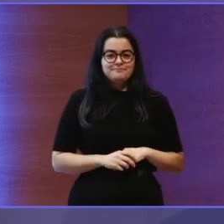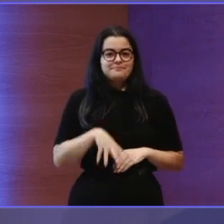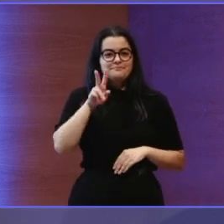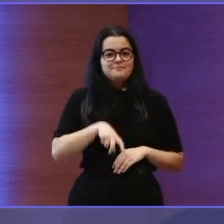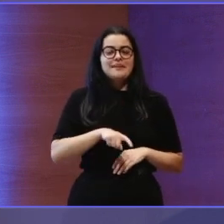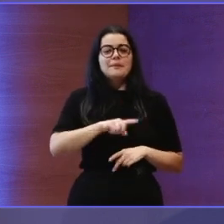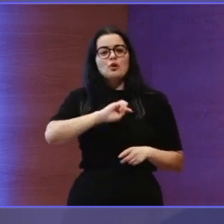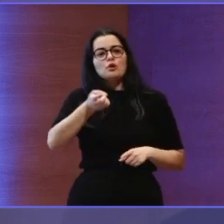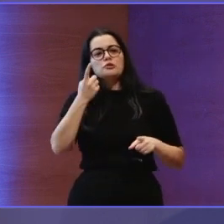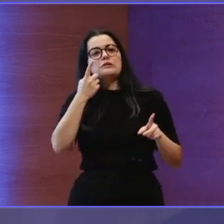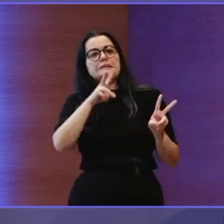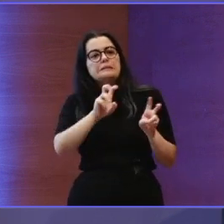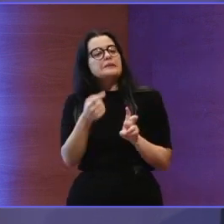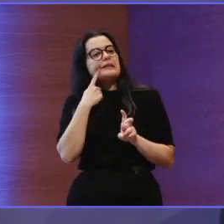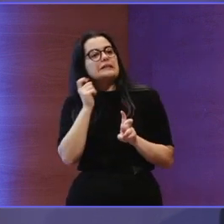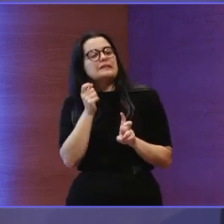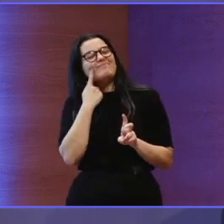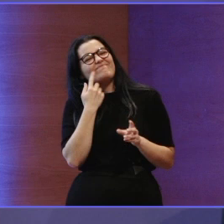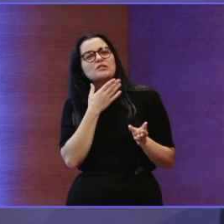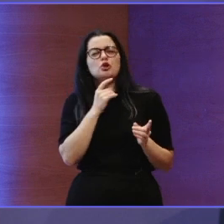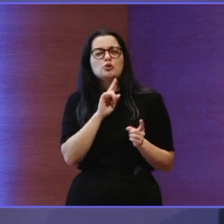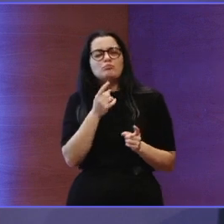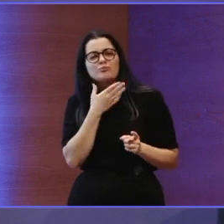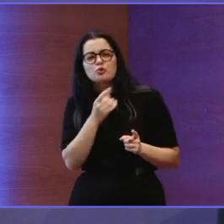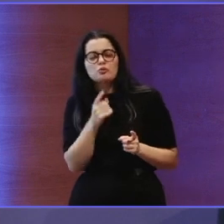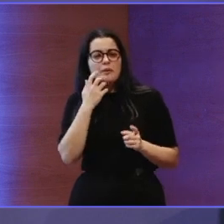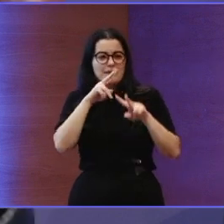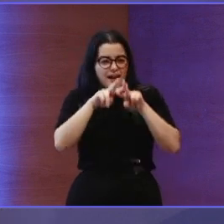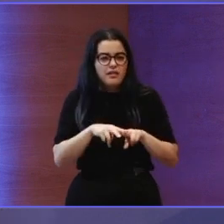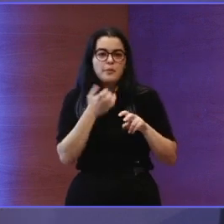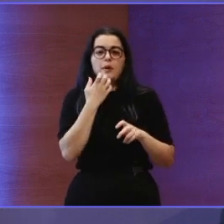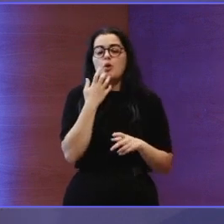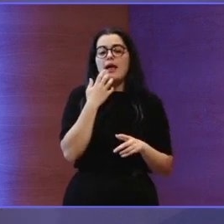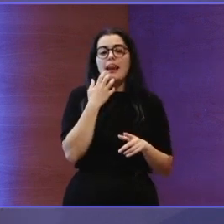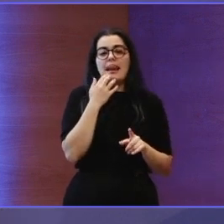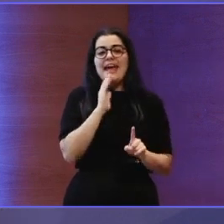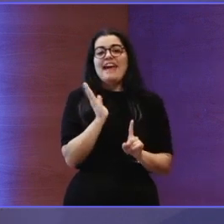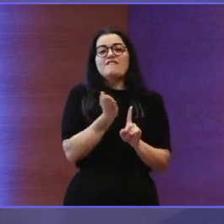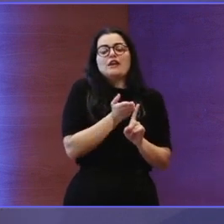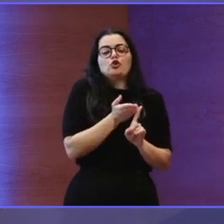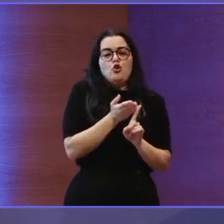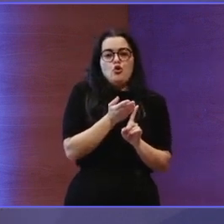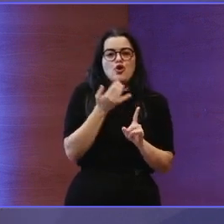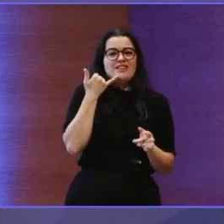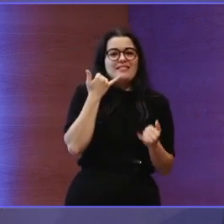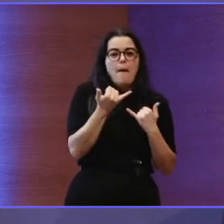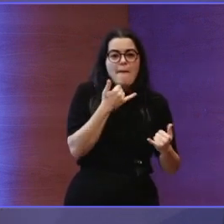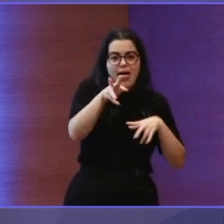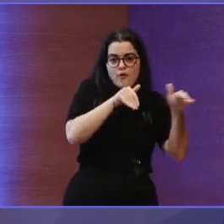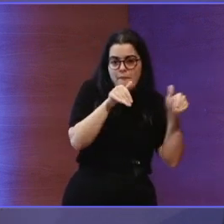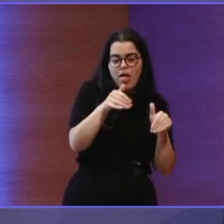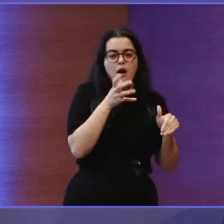gusta menos hablar pero que también deberíamos evaluar e investigar más una es el efecto llamada hablamos mucho del efecto llamada pero no hemos hecho creo una sola